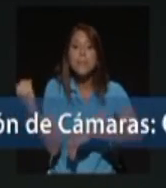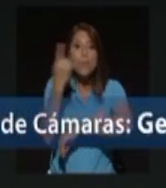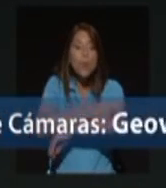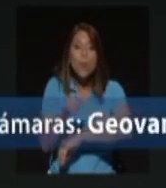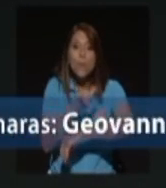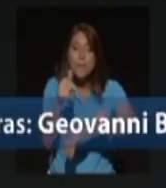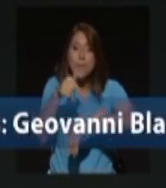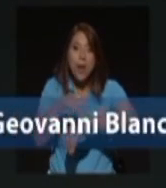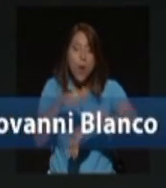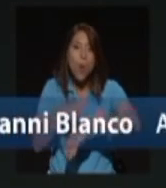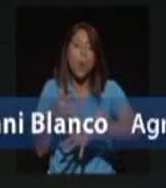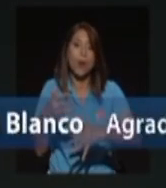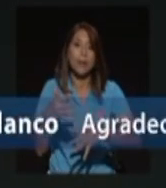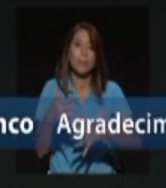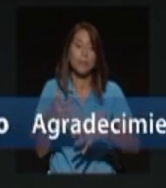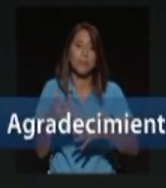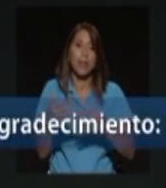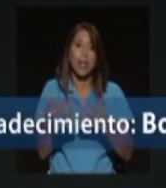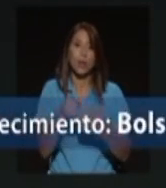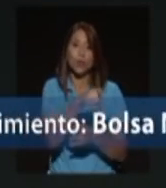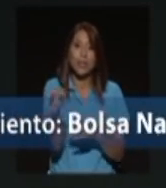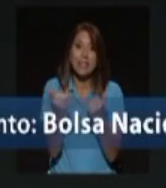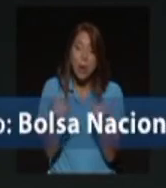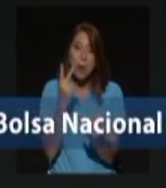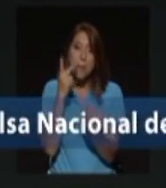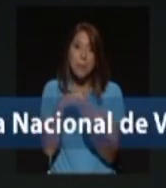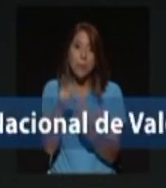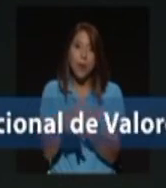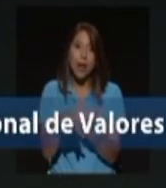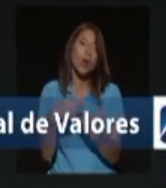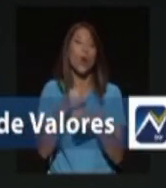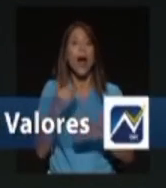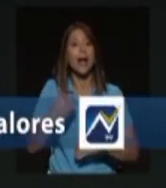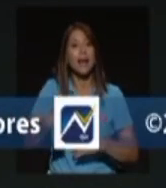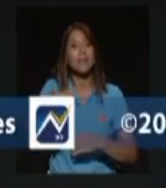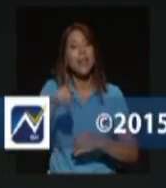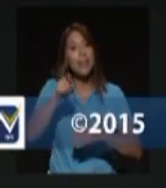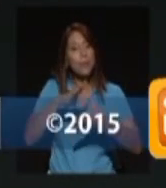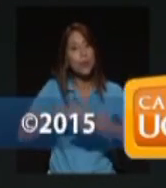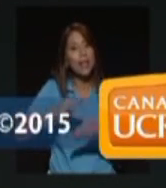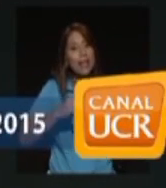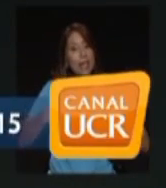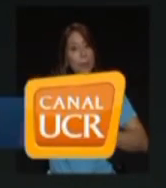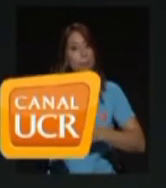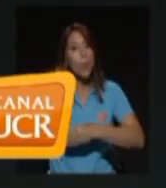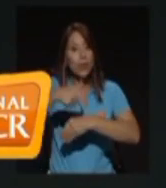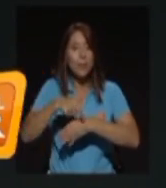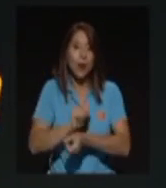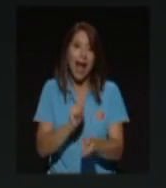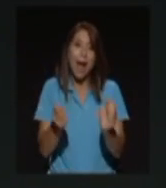circunstancias que nos han acompañado, lo hagan, y tenemos que contarles que pronto cambiaremos un